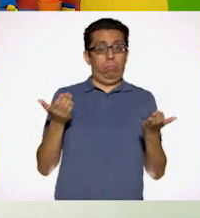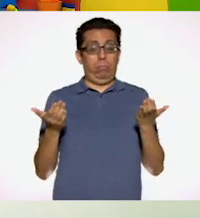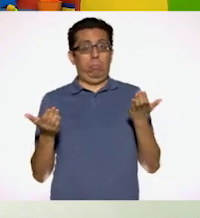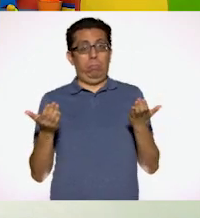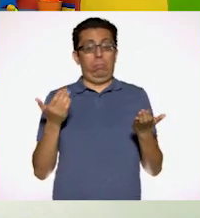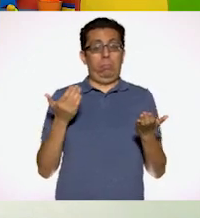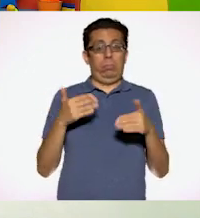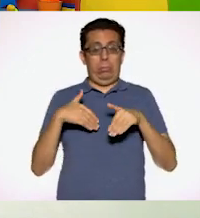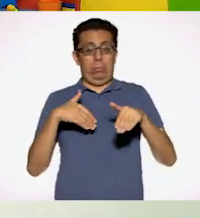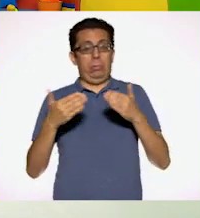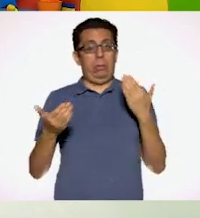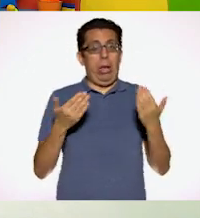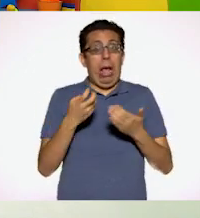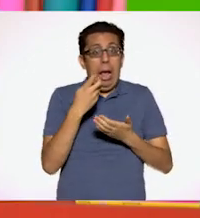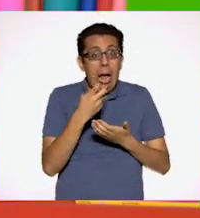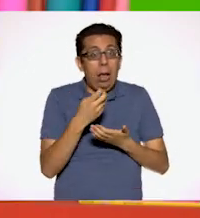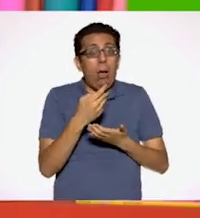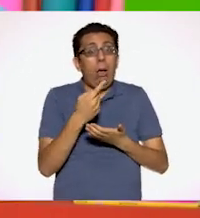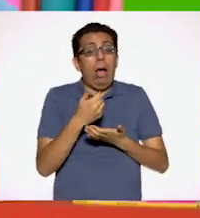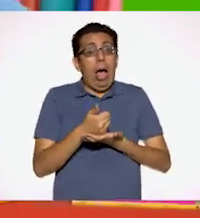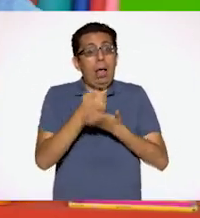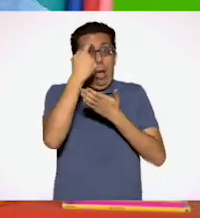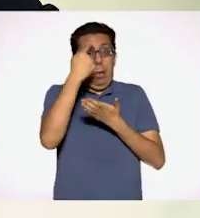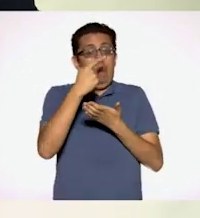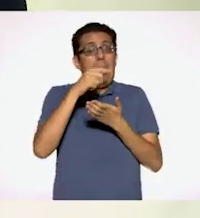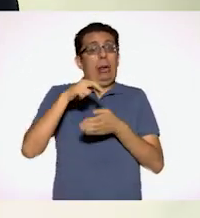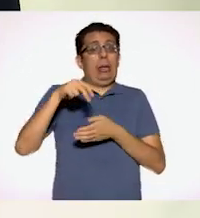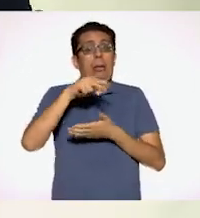margaritas nos ayuda a no caernos. ¡Ah!